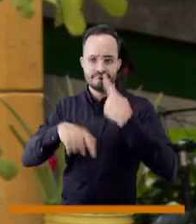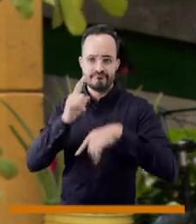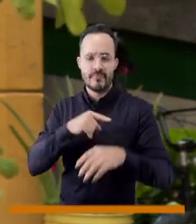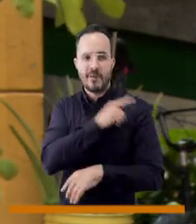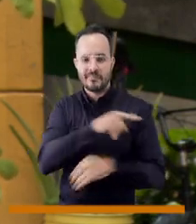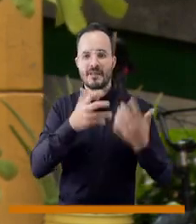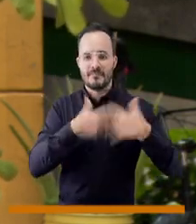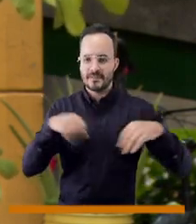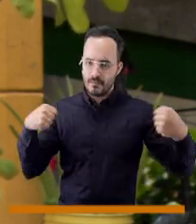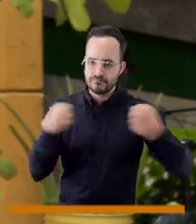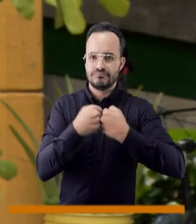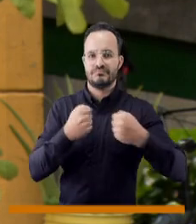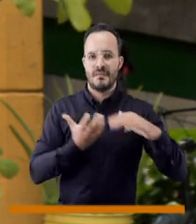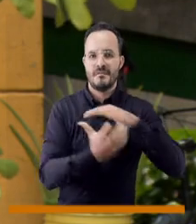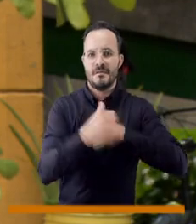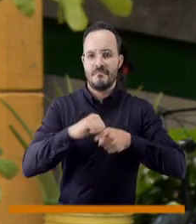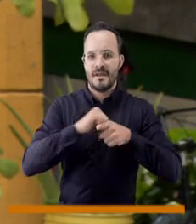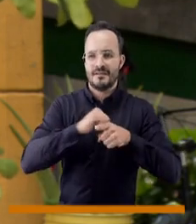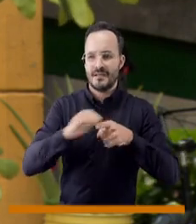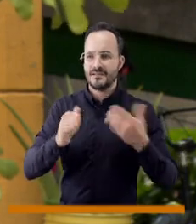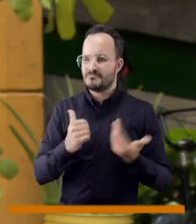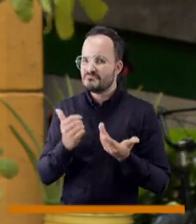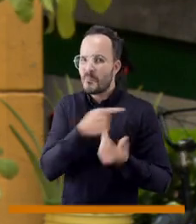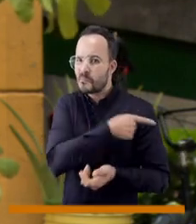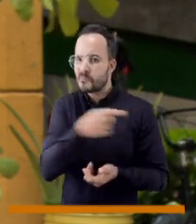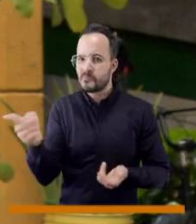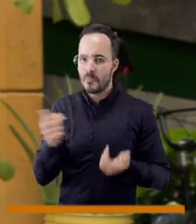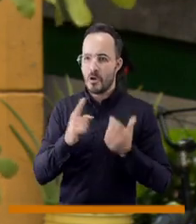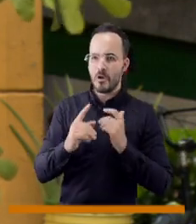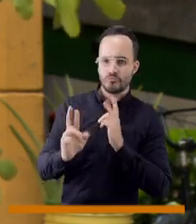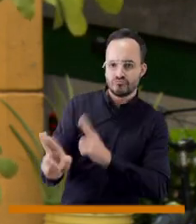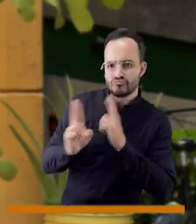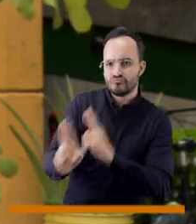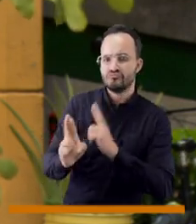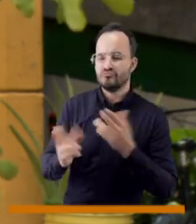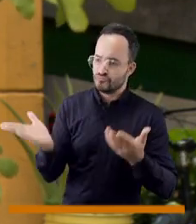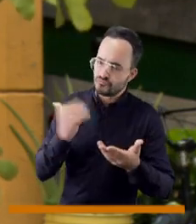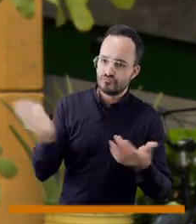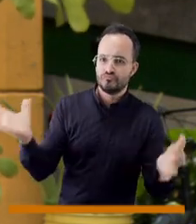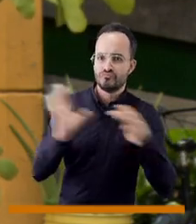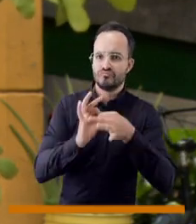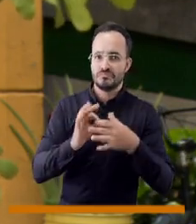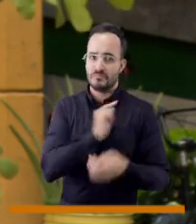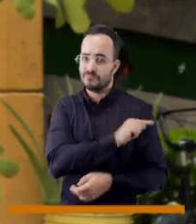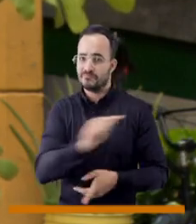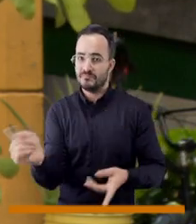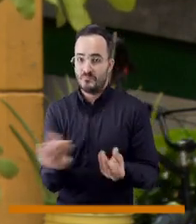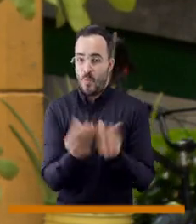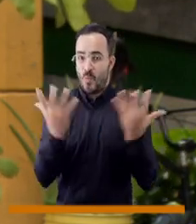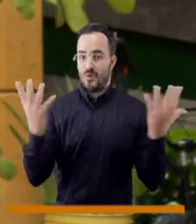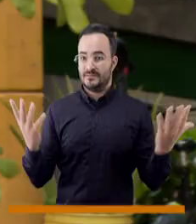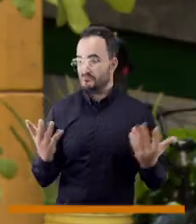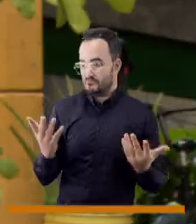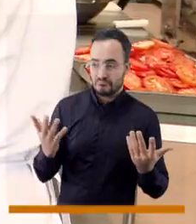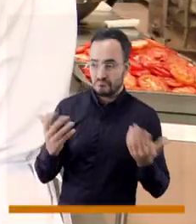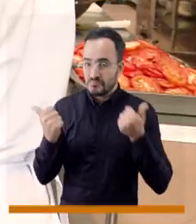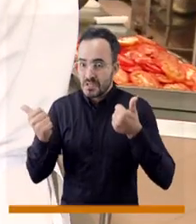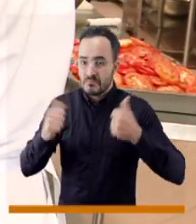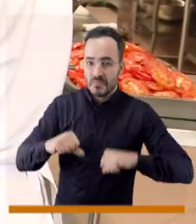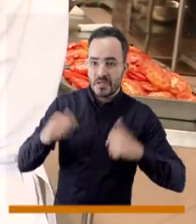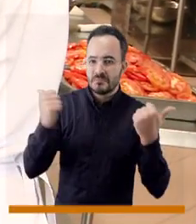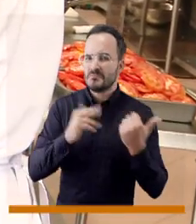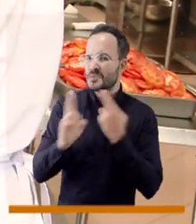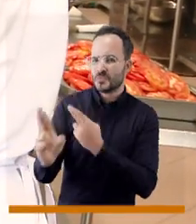Jonathan, de los empresarios para vincular practicantes o trabajadores a sus plantas cuando contamos con personas